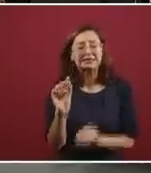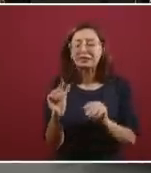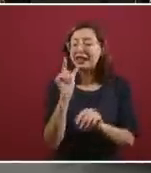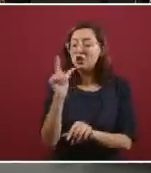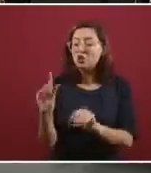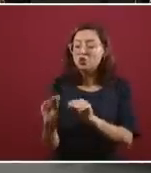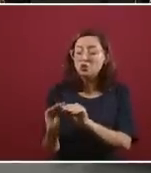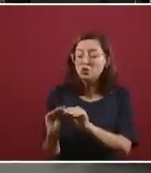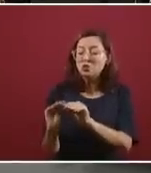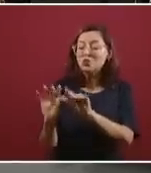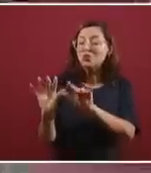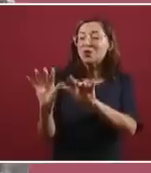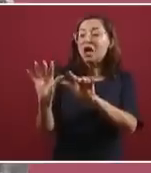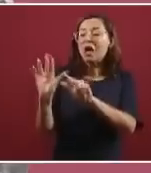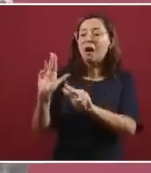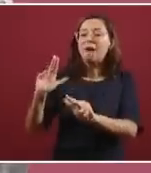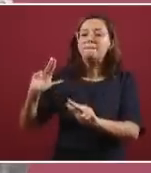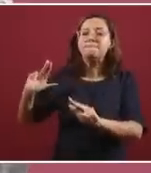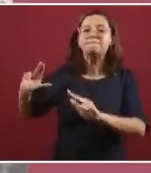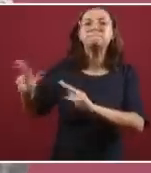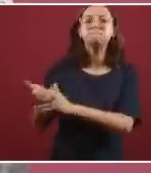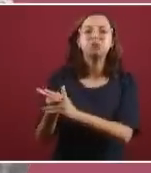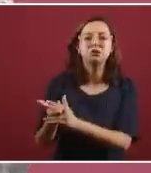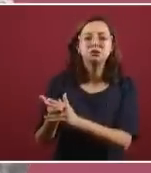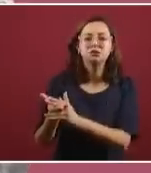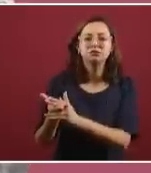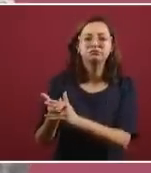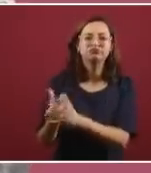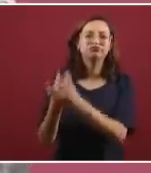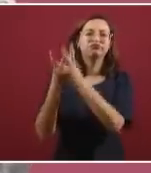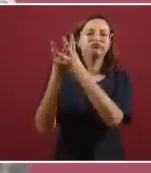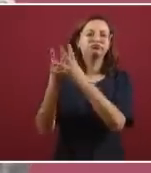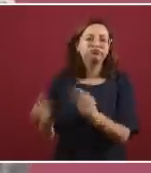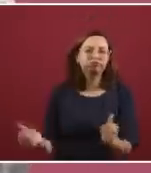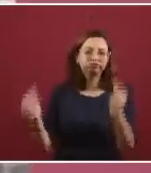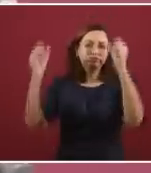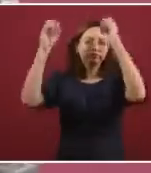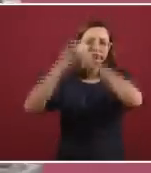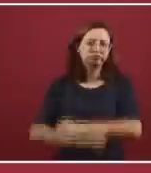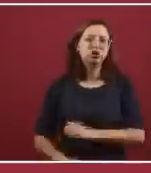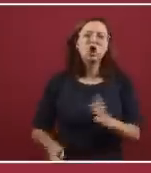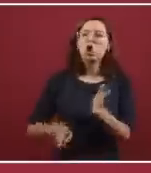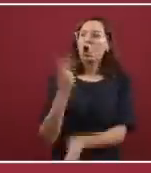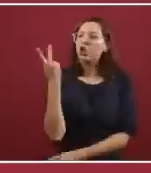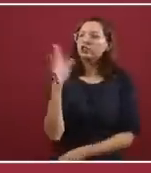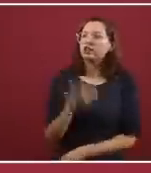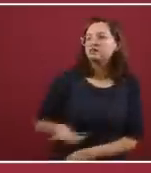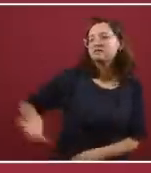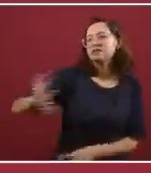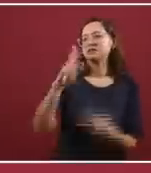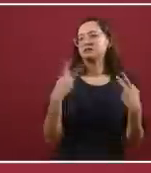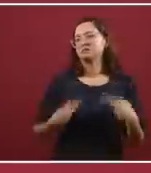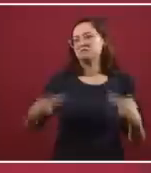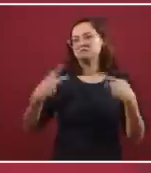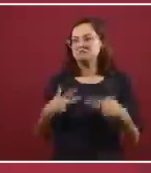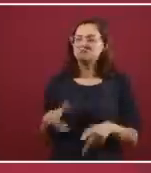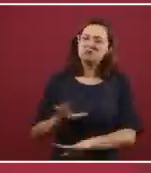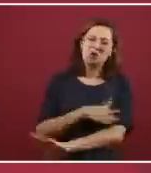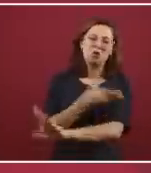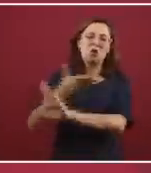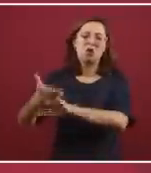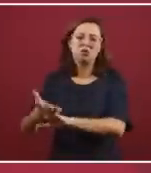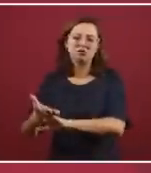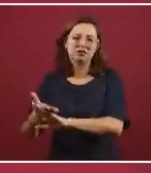se termina con el afán de democrático y se establece el régimen antidemocrático